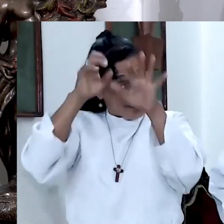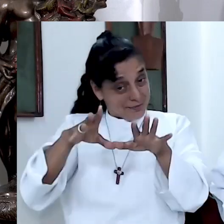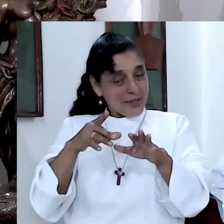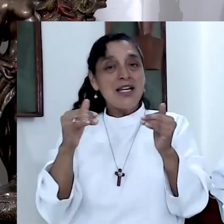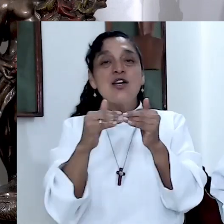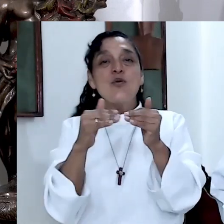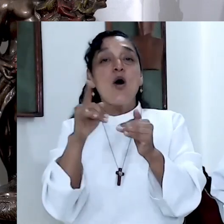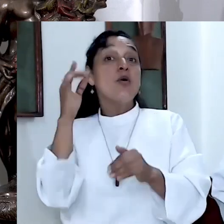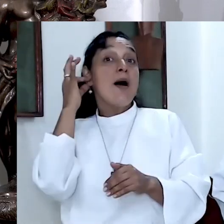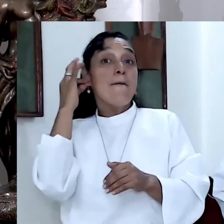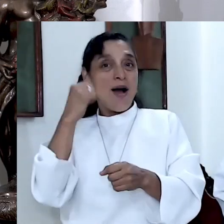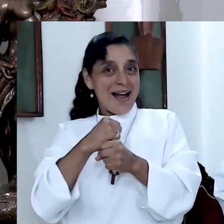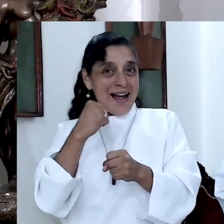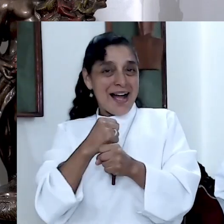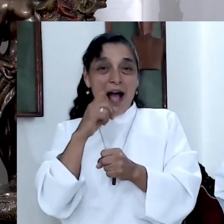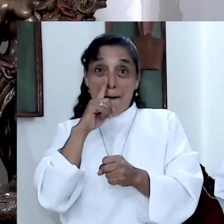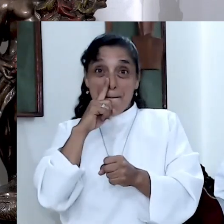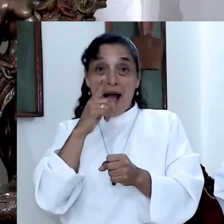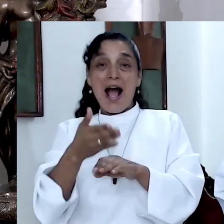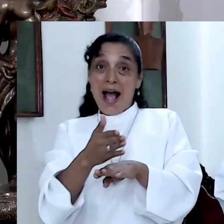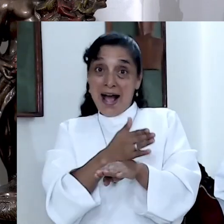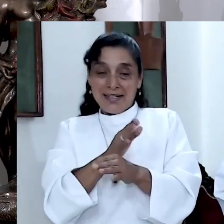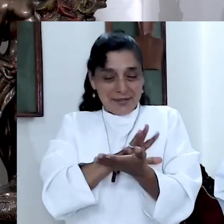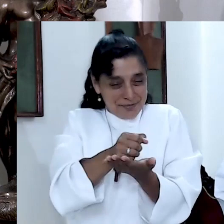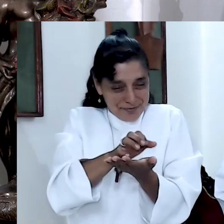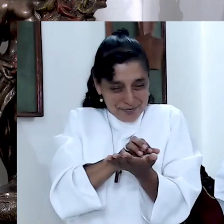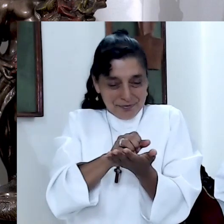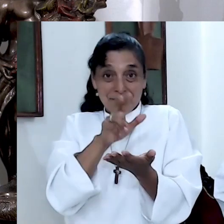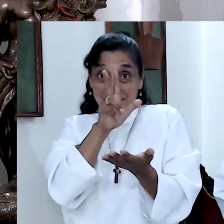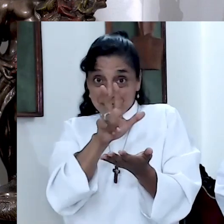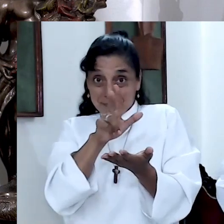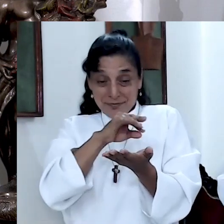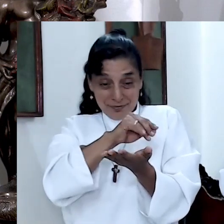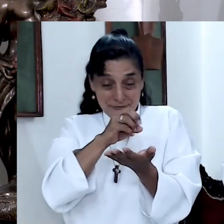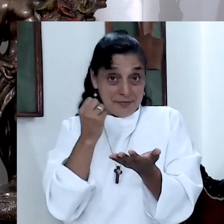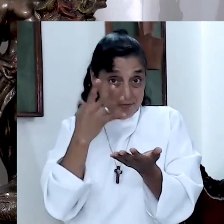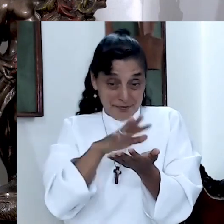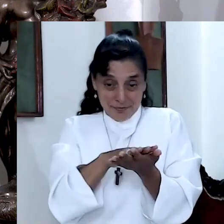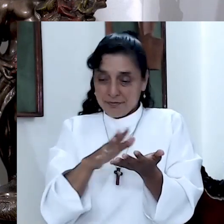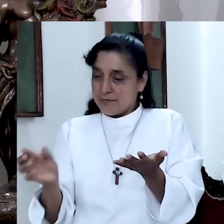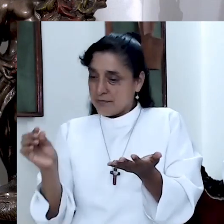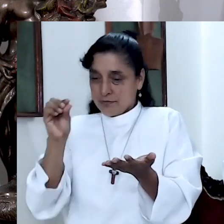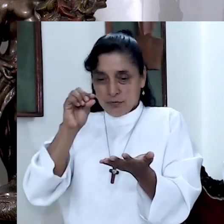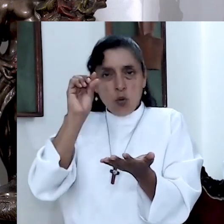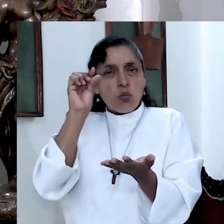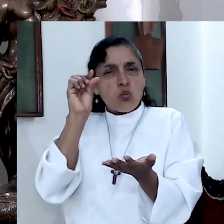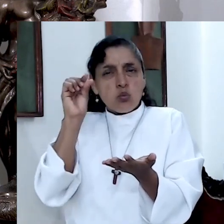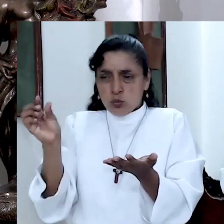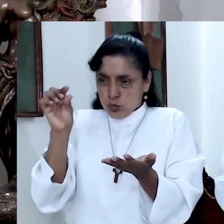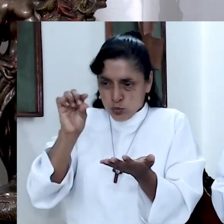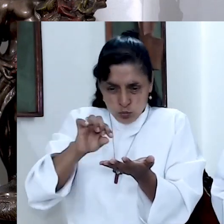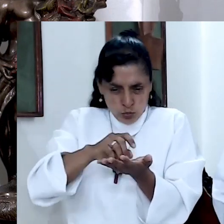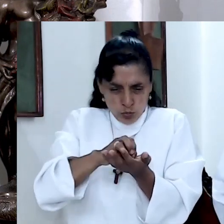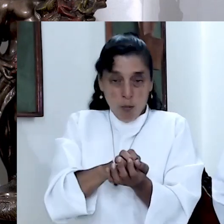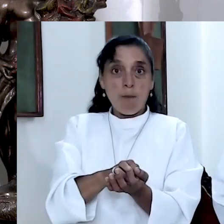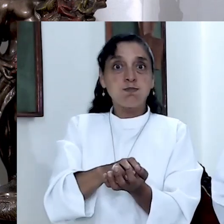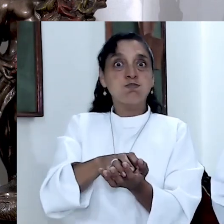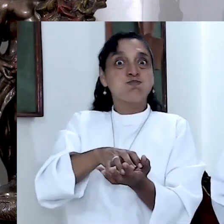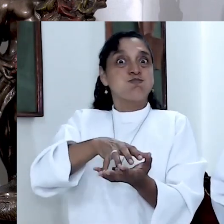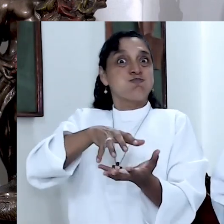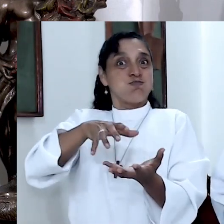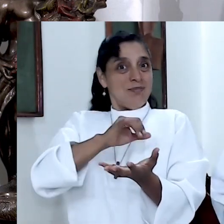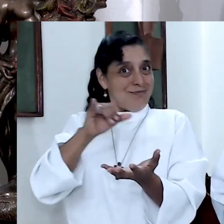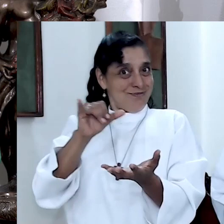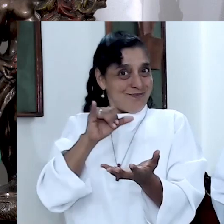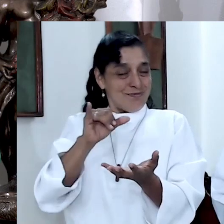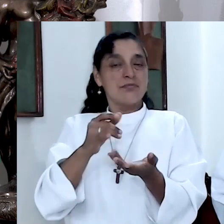una mujer y la mezcló con 3 medidas de harina y toda la masa acabó por fermentar. Jesús decía a